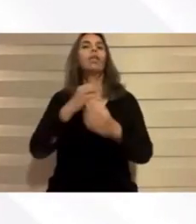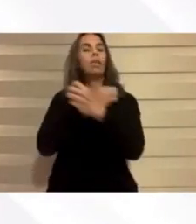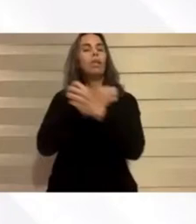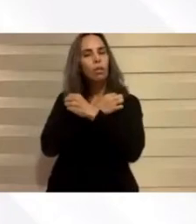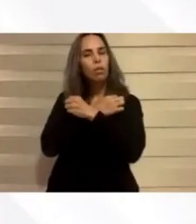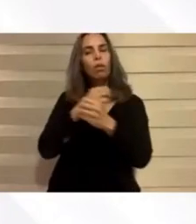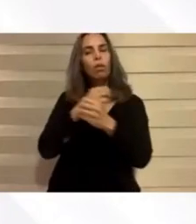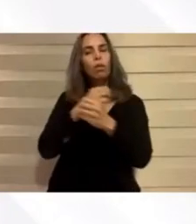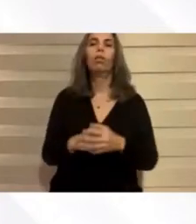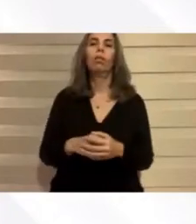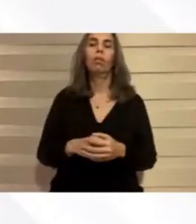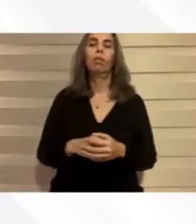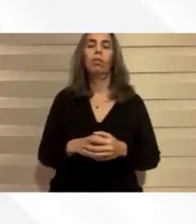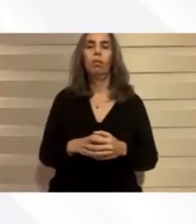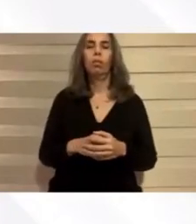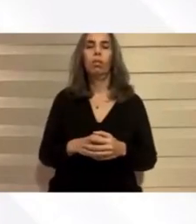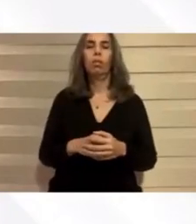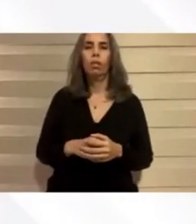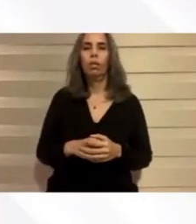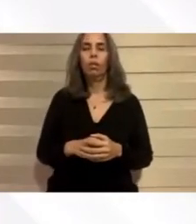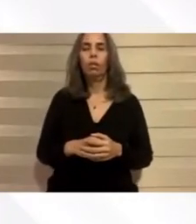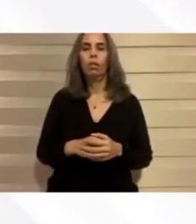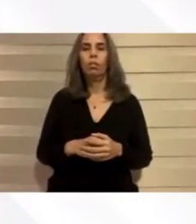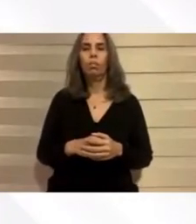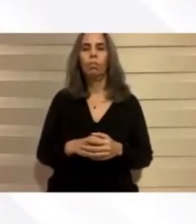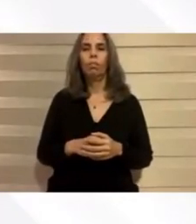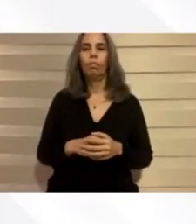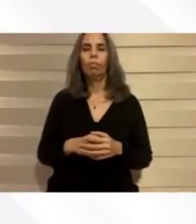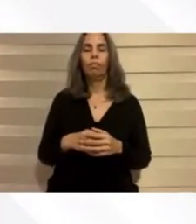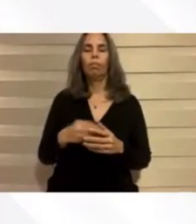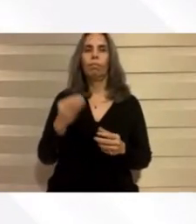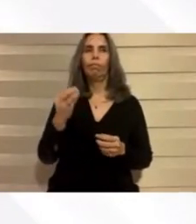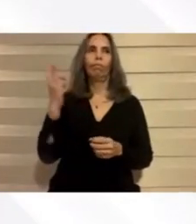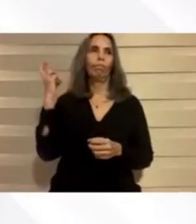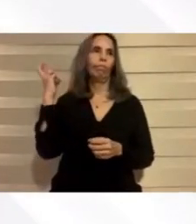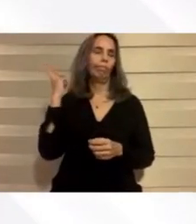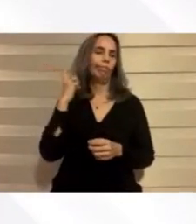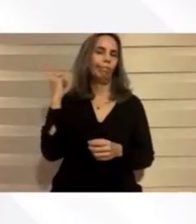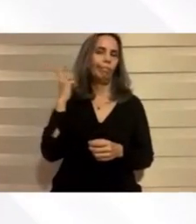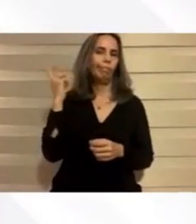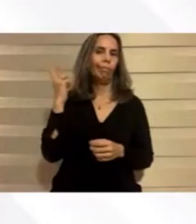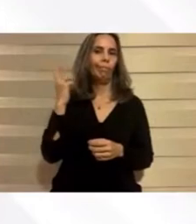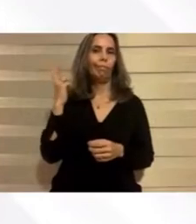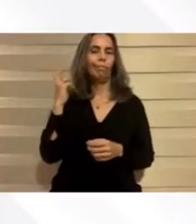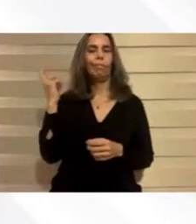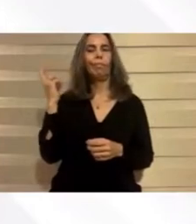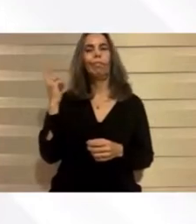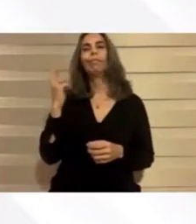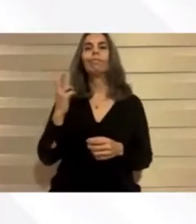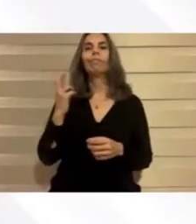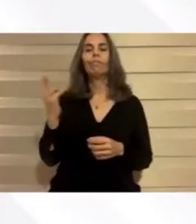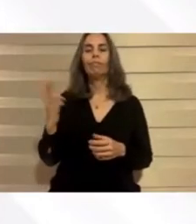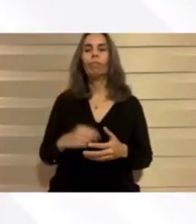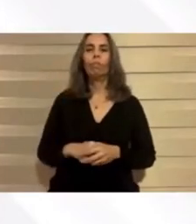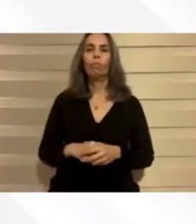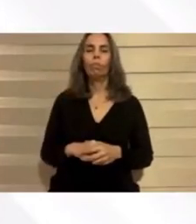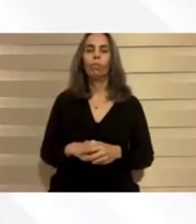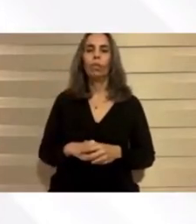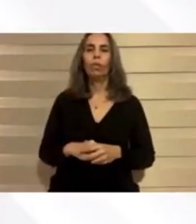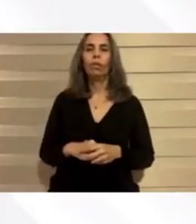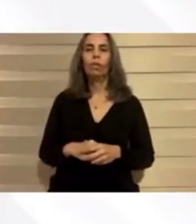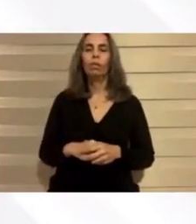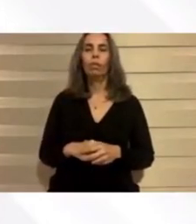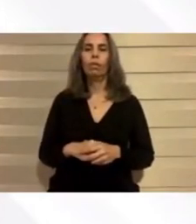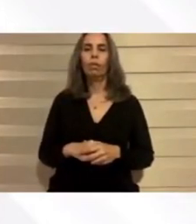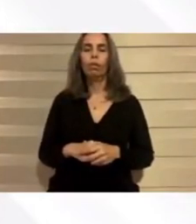Tecnología, Ingeniería y Matemáticas, de la mano con la Secretaría de Educación Pública. Y de manera muy afortunada